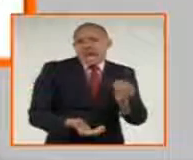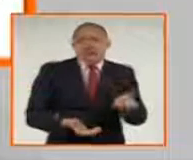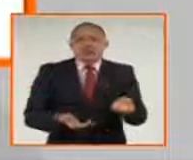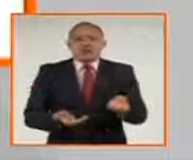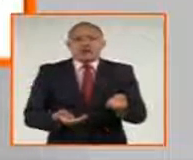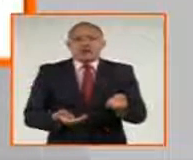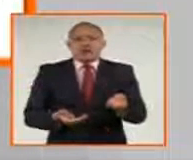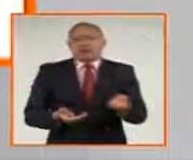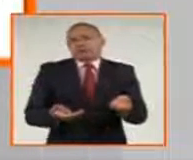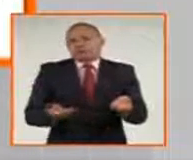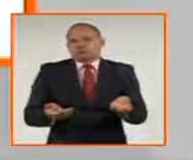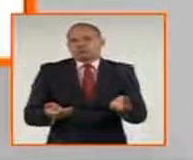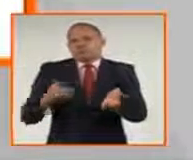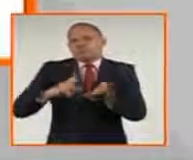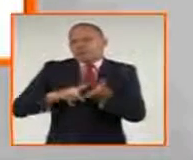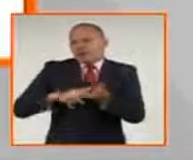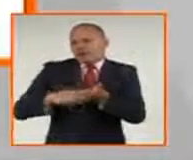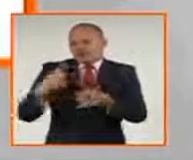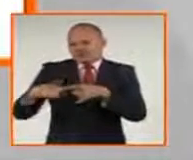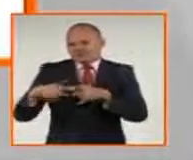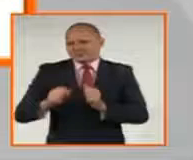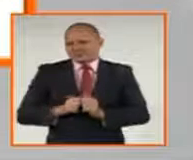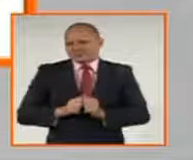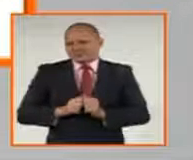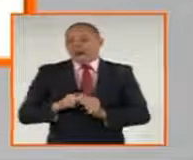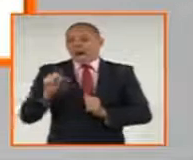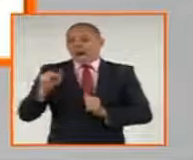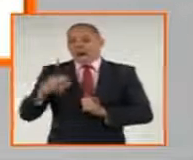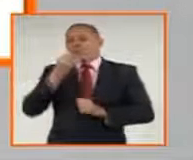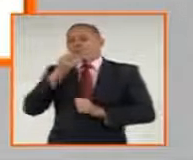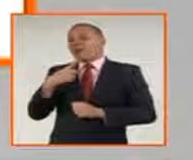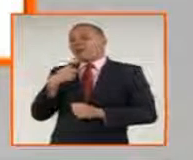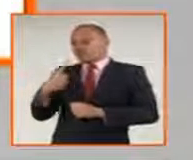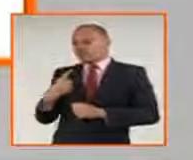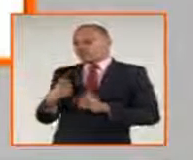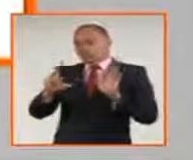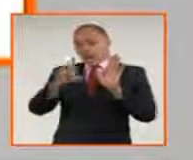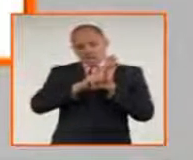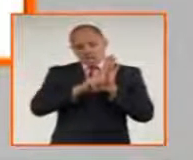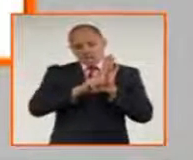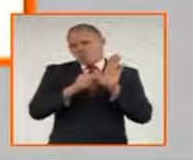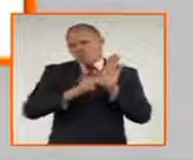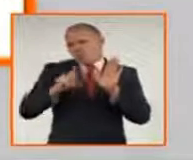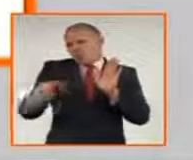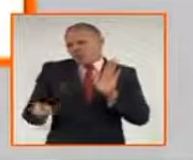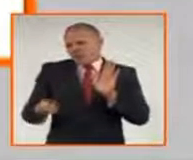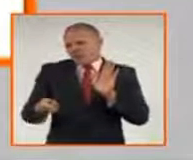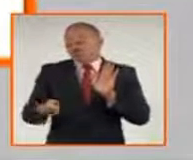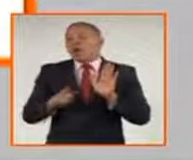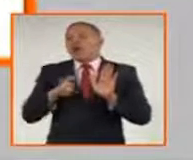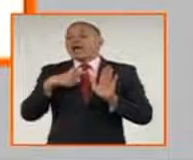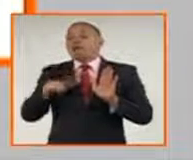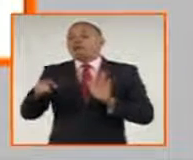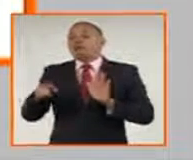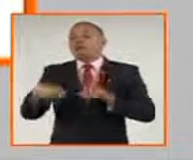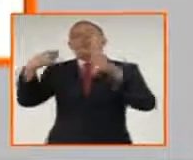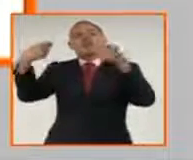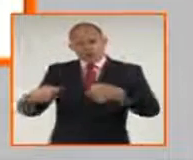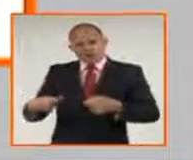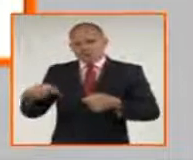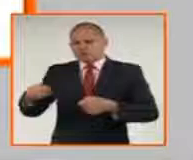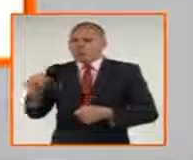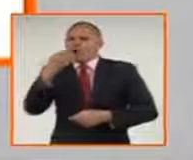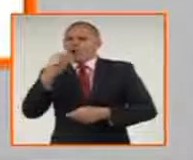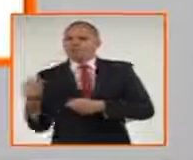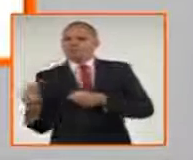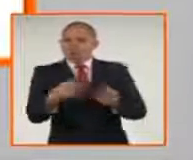o declarando determinadas incapacidades o inhabilidades. Y entonces no se puede dejar de tener en